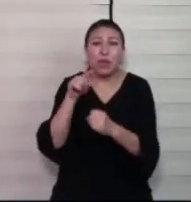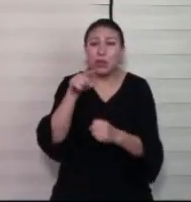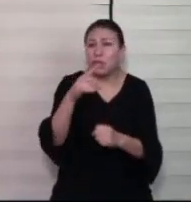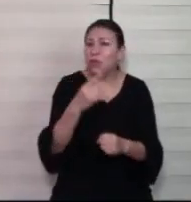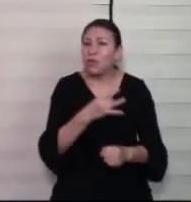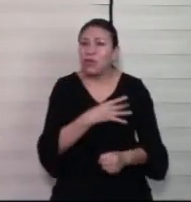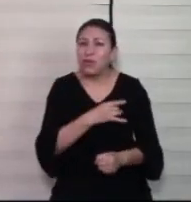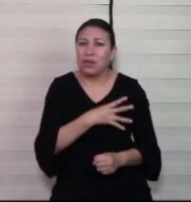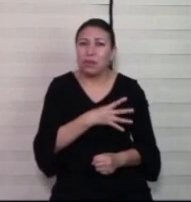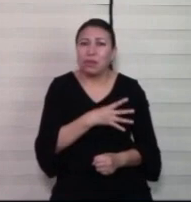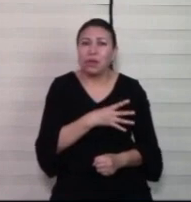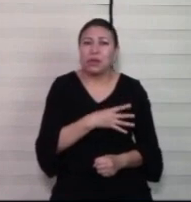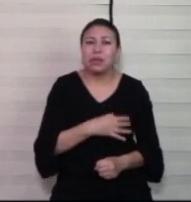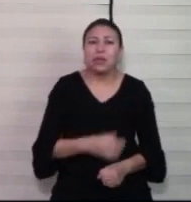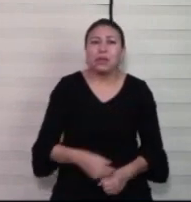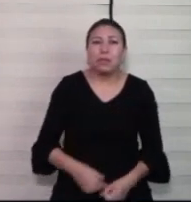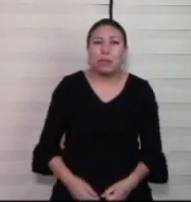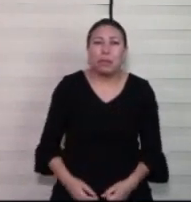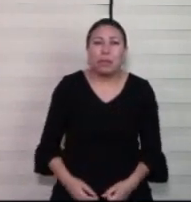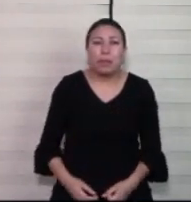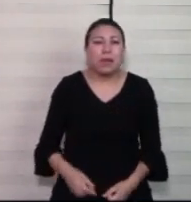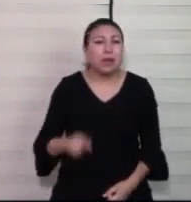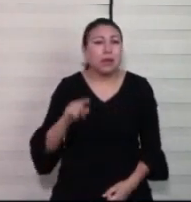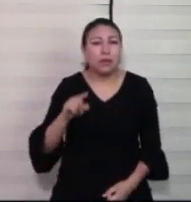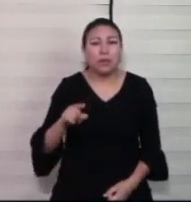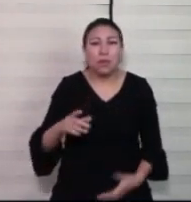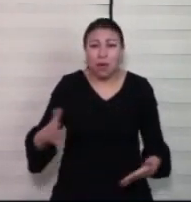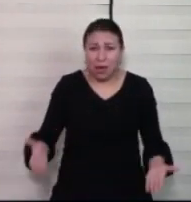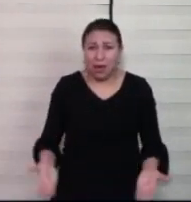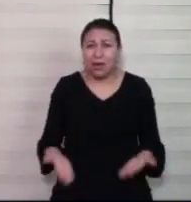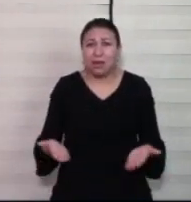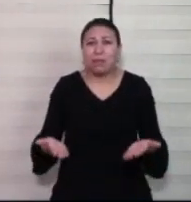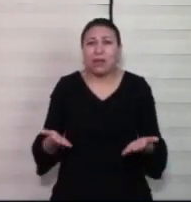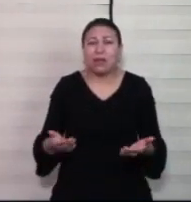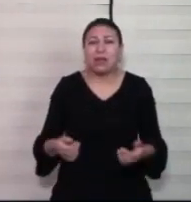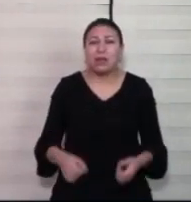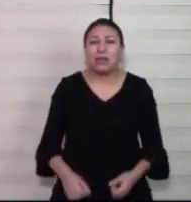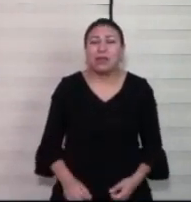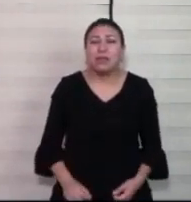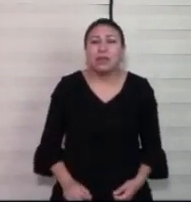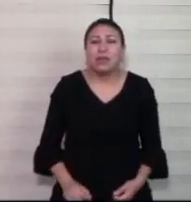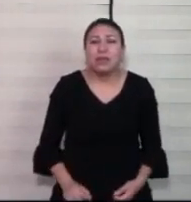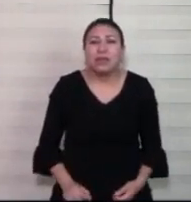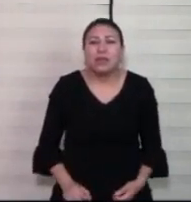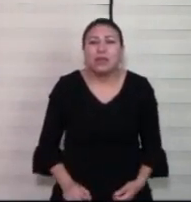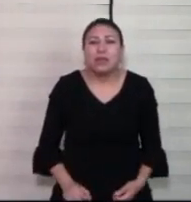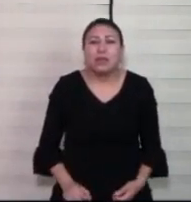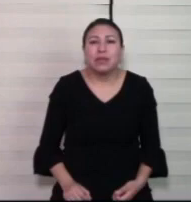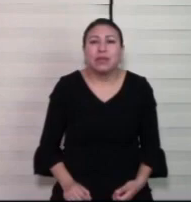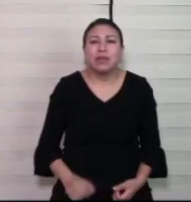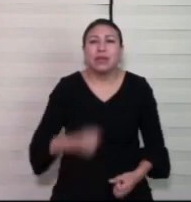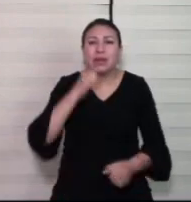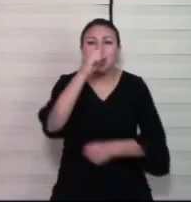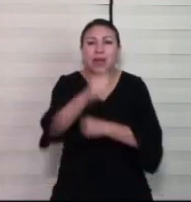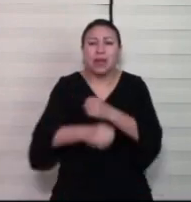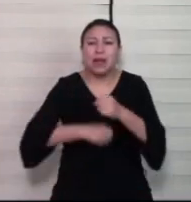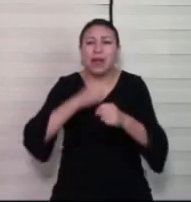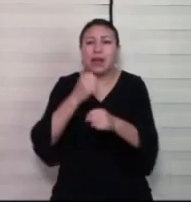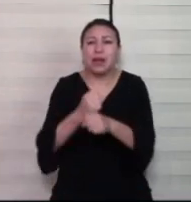temas y no te desanimes. ¿Qué nos espera el año